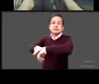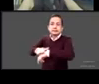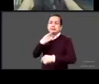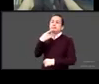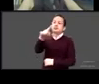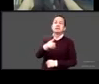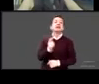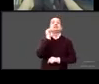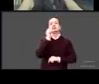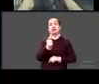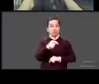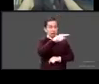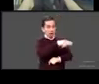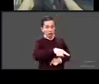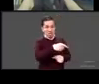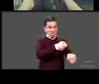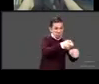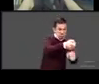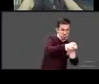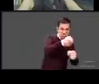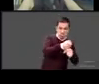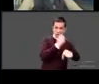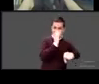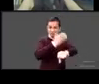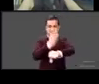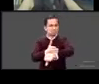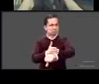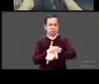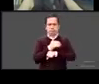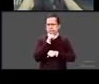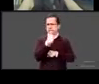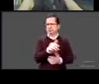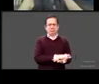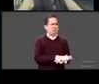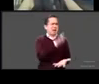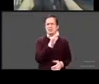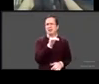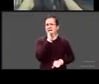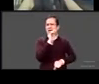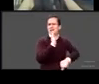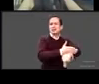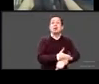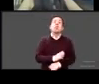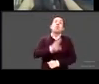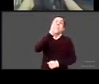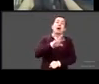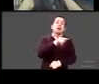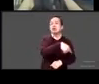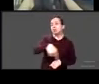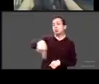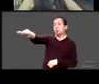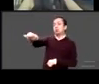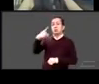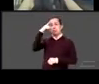frente a estos casos, y que al final puede ser que el sistema de salud se convierta en una puerta giratoria en el que muchos de los